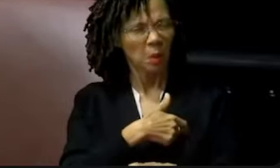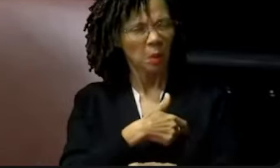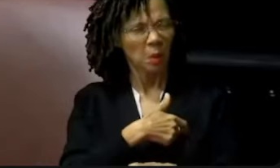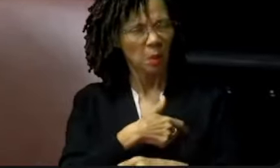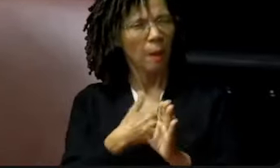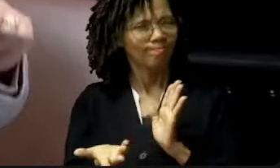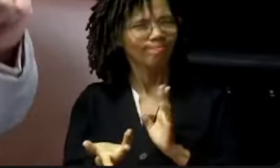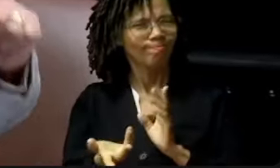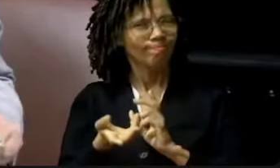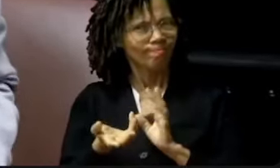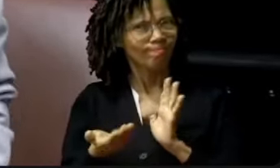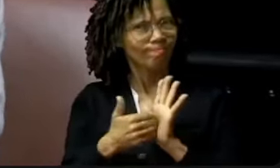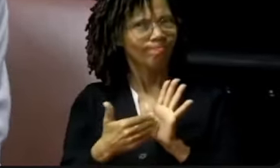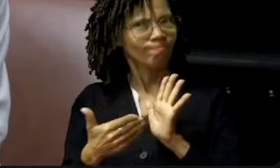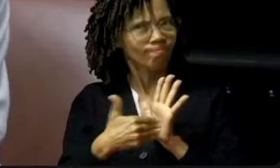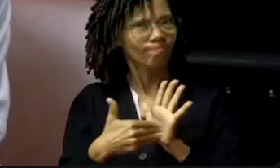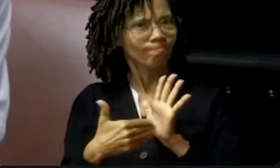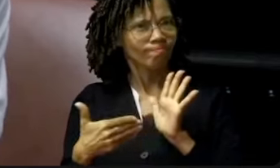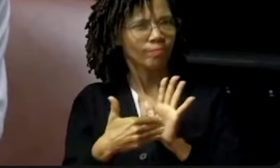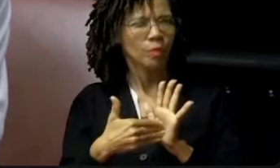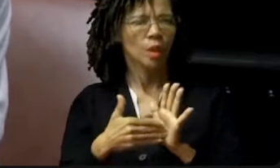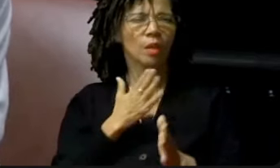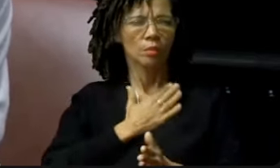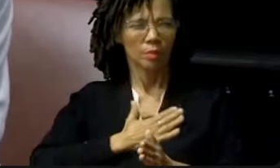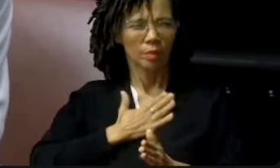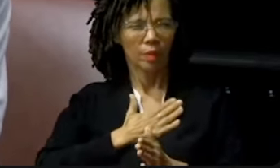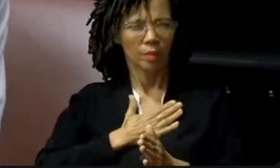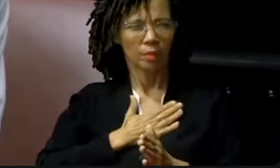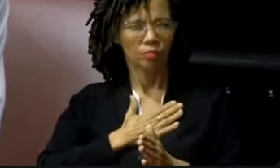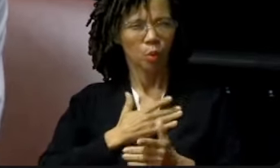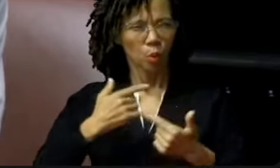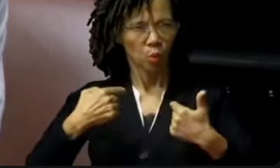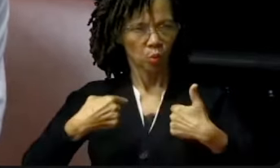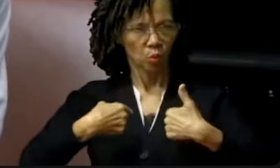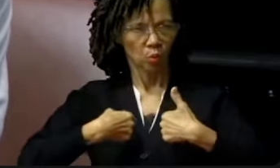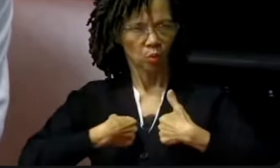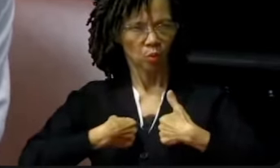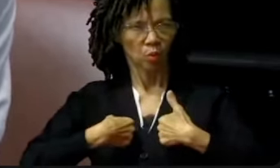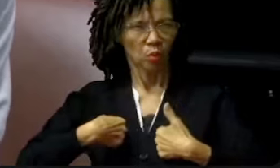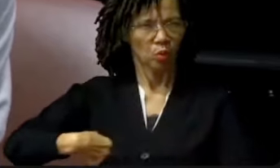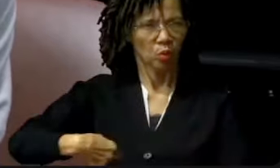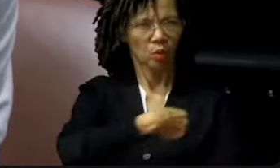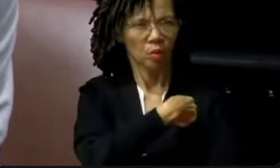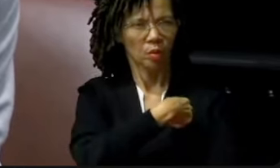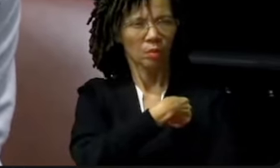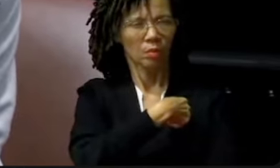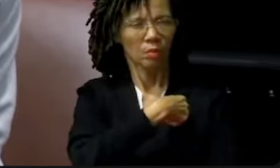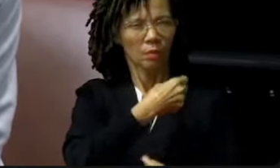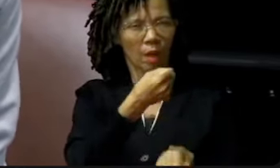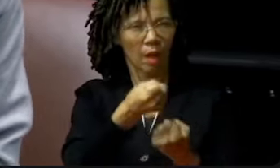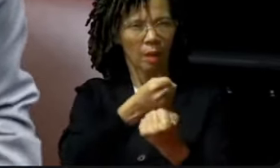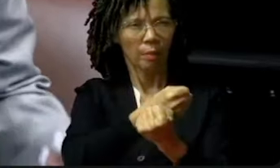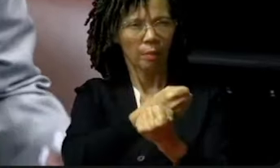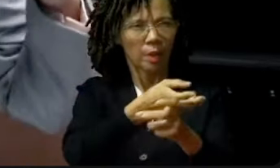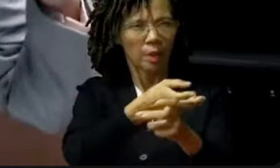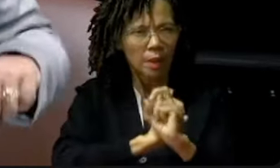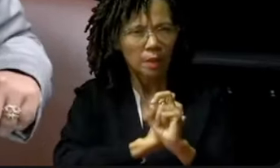señor presidente, yo quiero que conste en acta que nosotros no votaremos por este